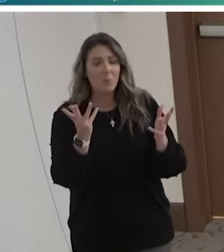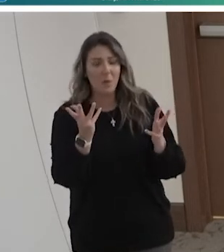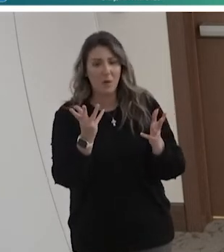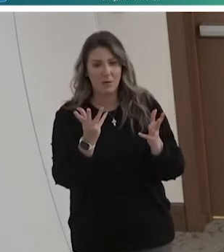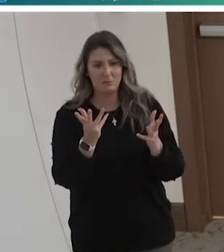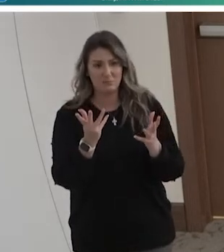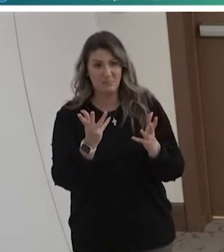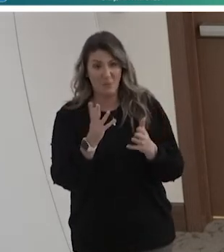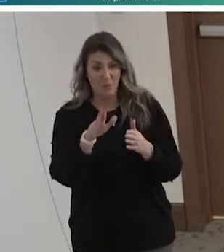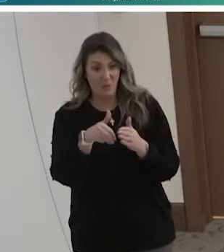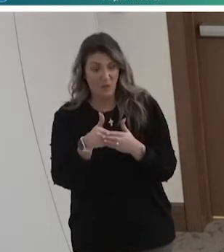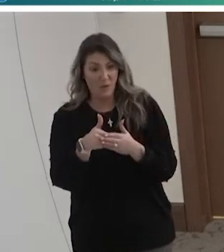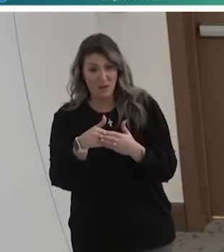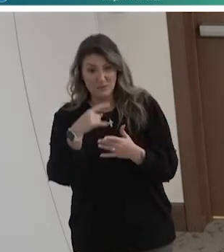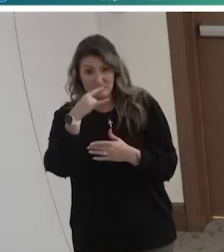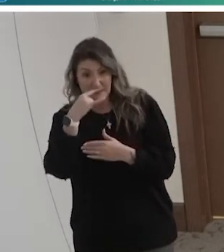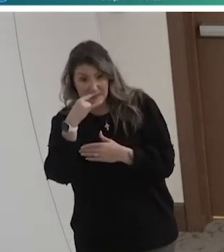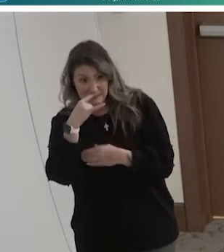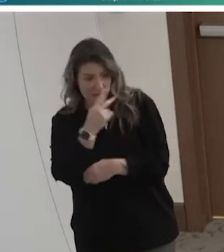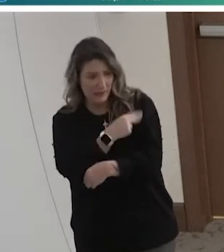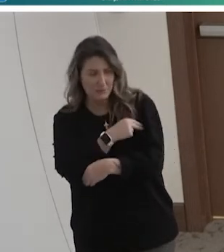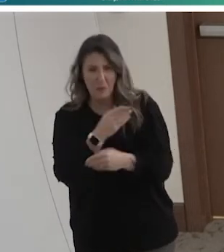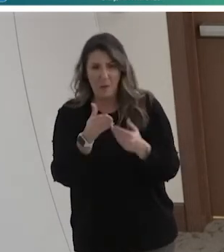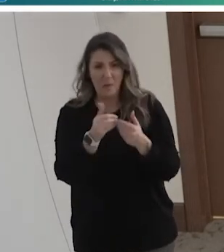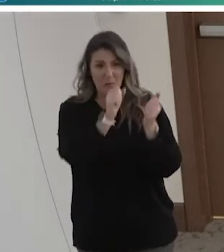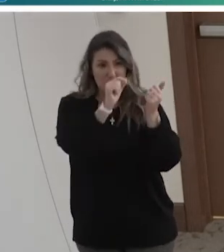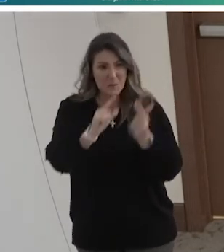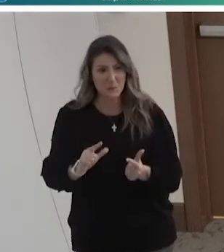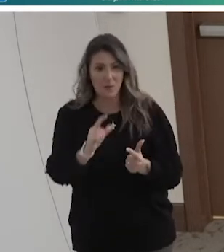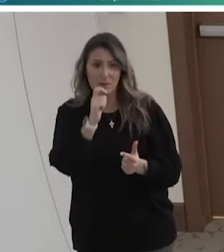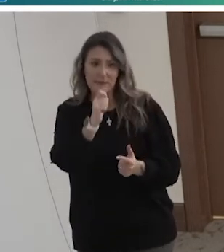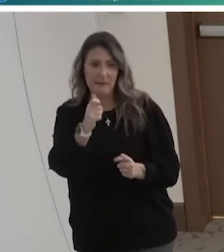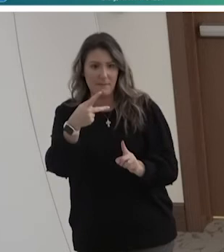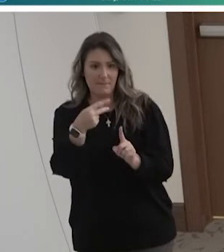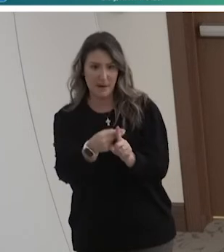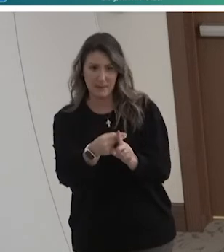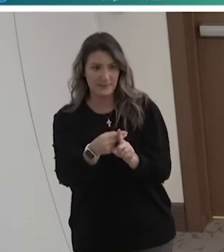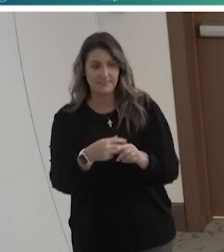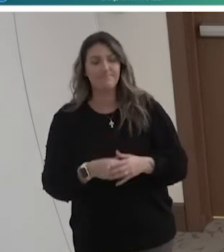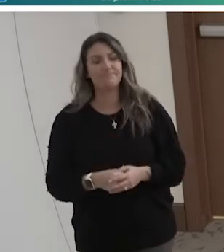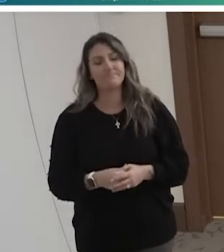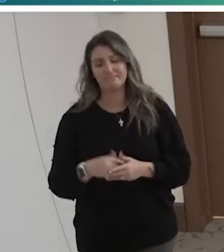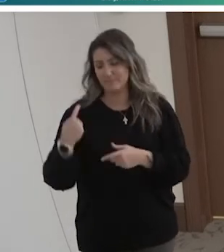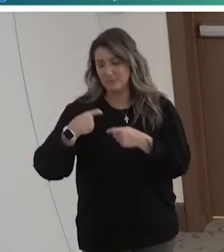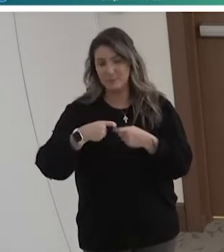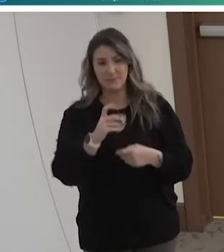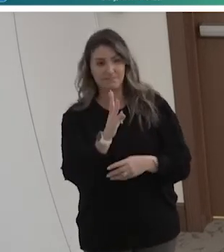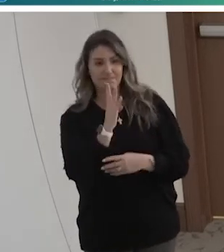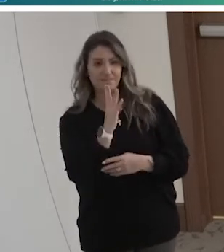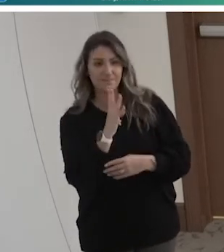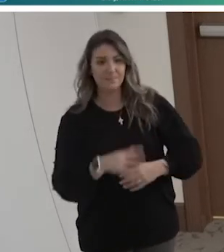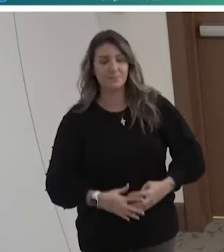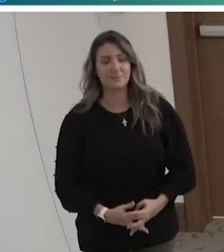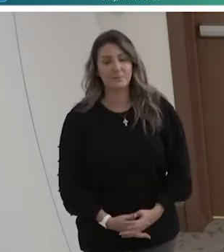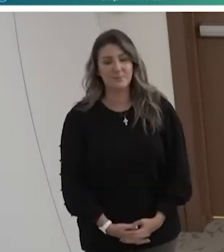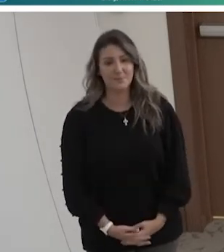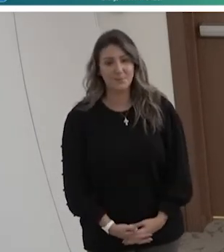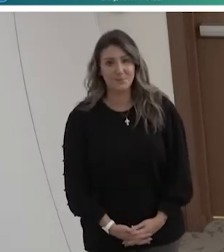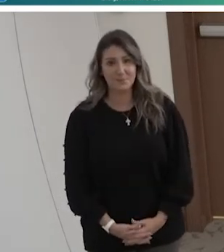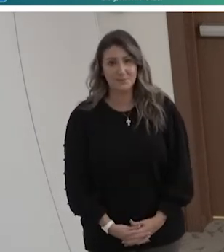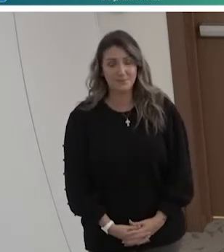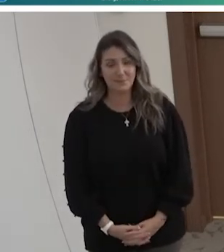hospitalized with COVID-19 were unvaccinated. encontramos que prácticamente